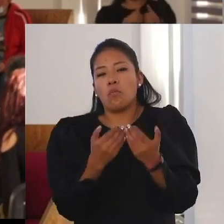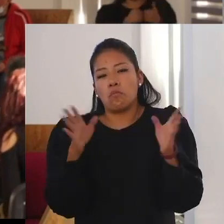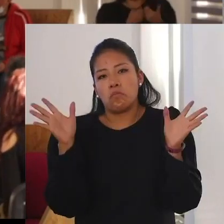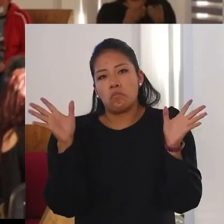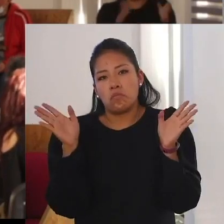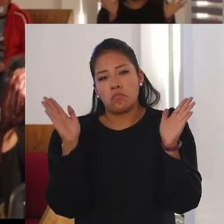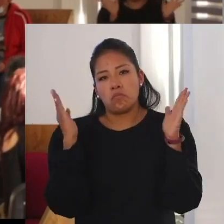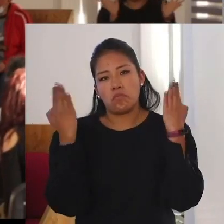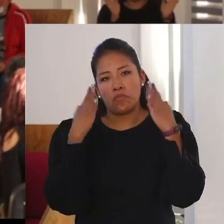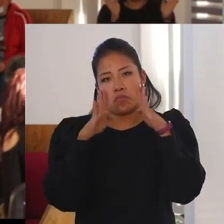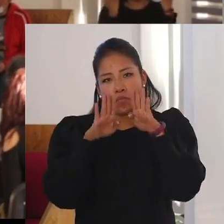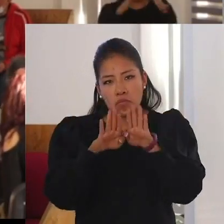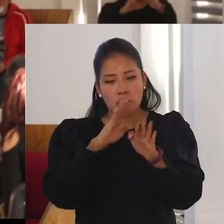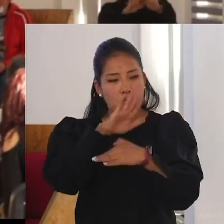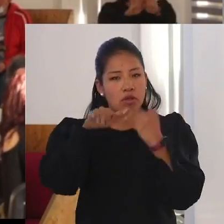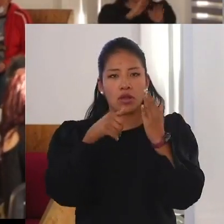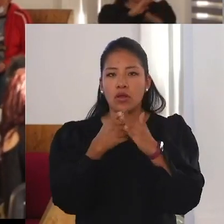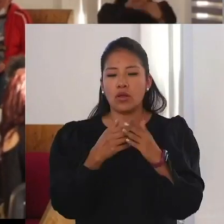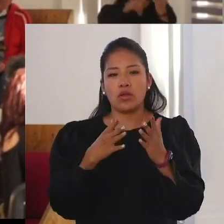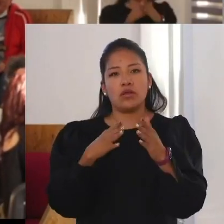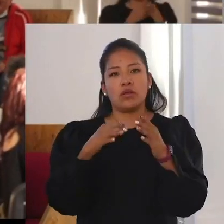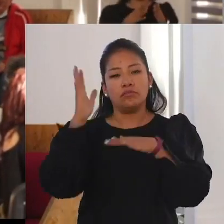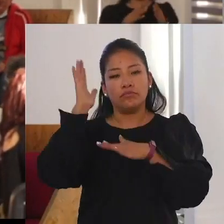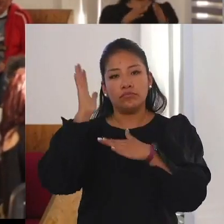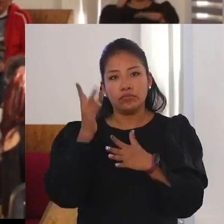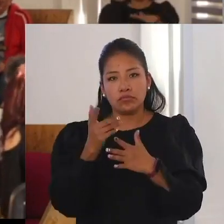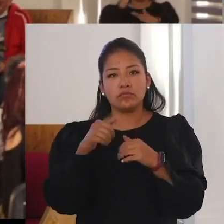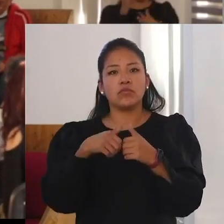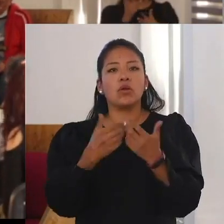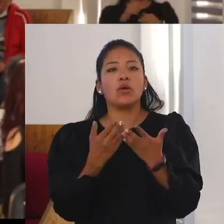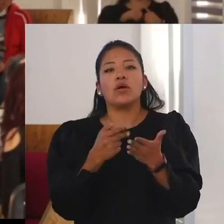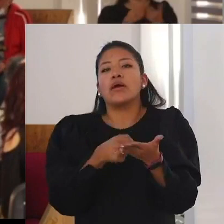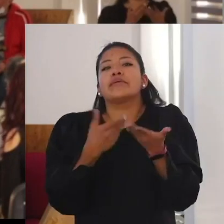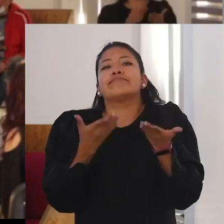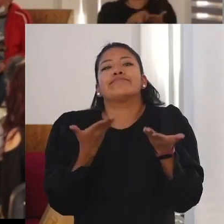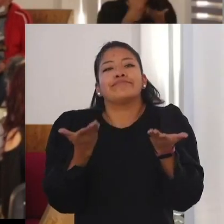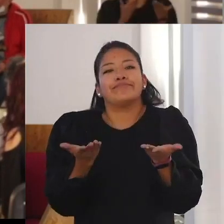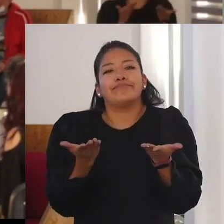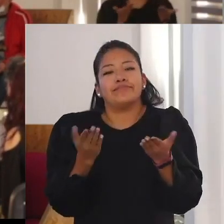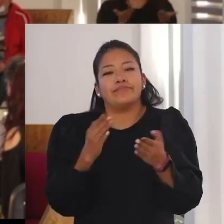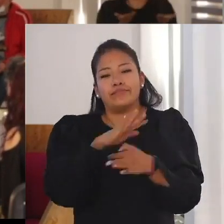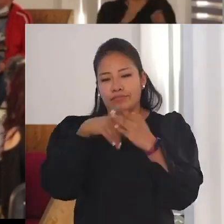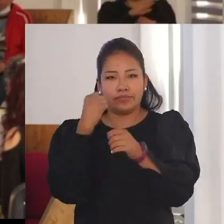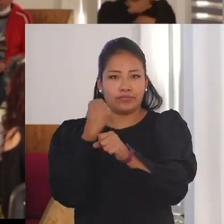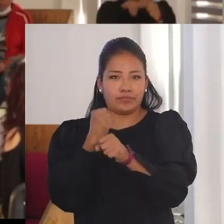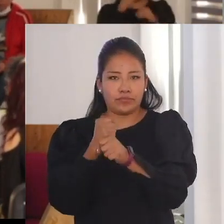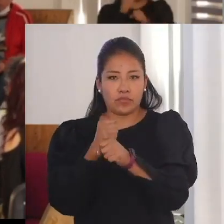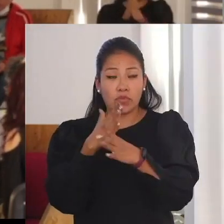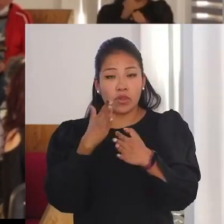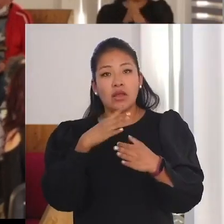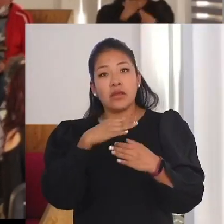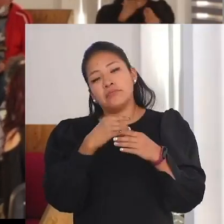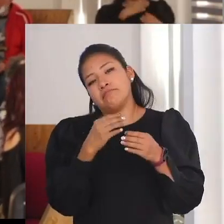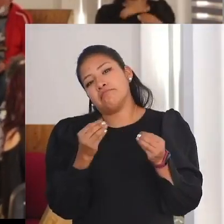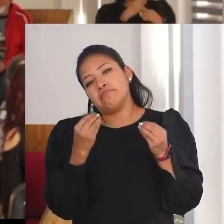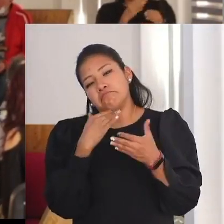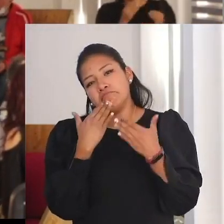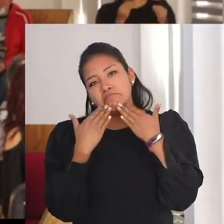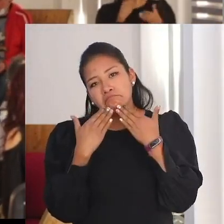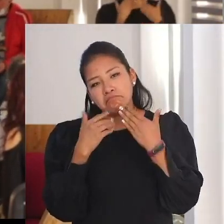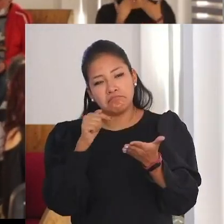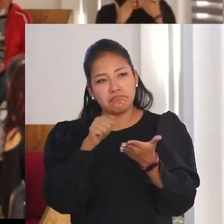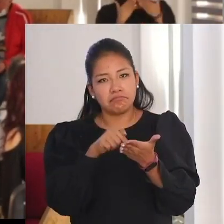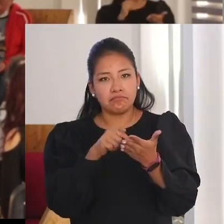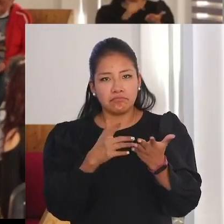la presentar un poco los resultados de lo que habéis estado trabajando así que yo sin más os doy la bienvenida os agradezco que hayáis querido participar